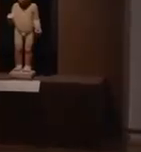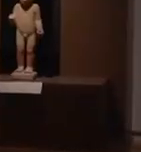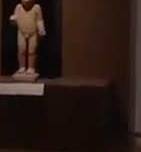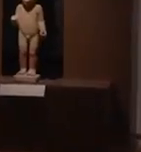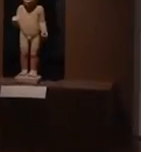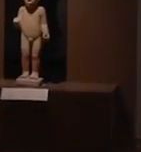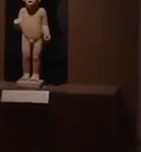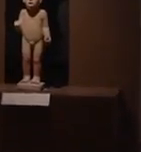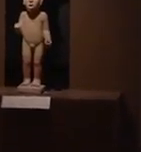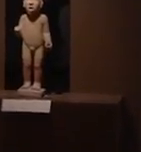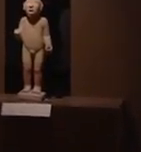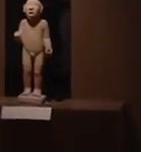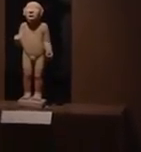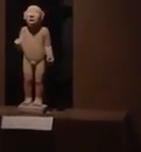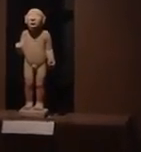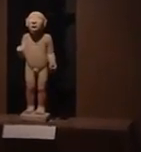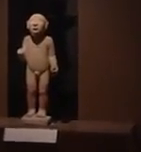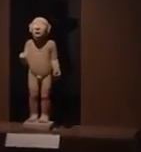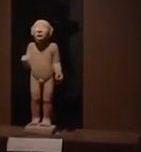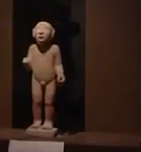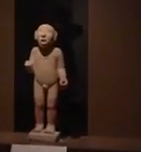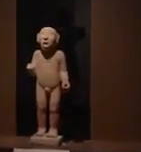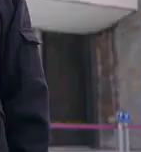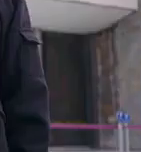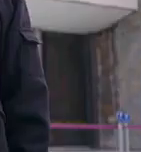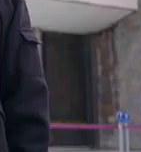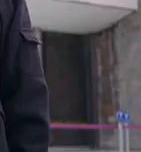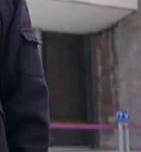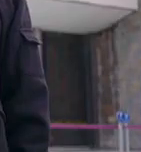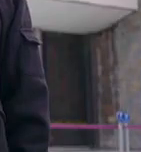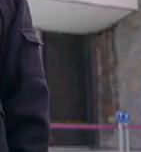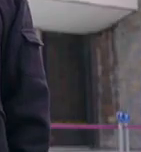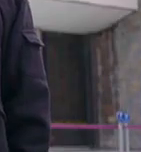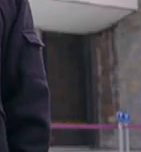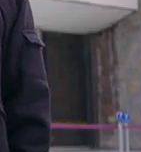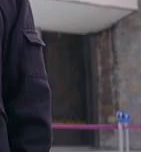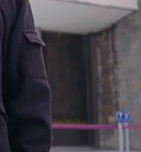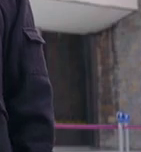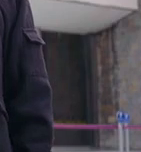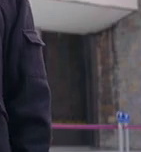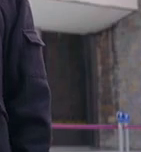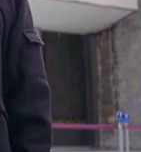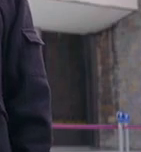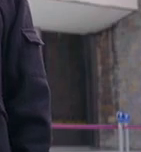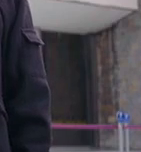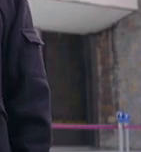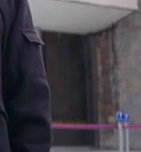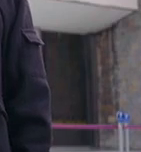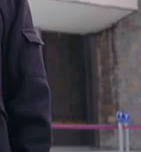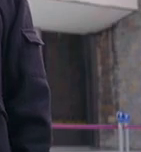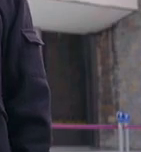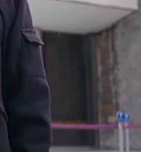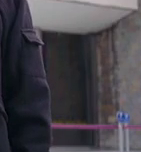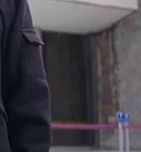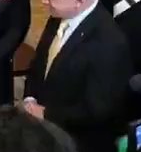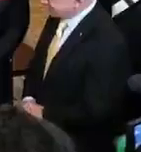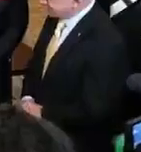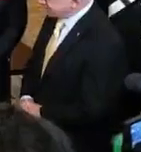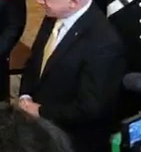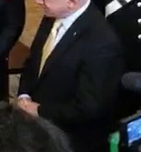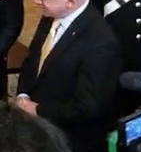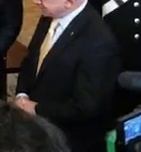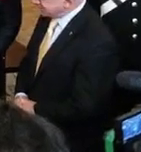culturas que nos predecieron. Muchos piensan que solamente por ser culturas del pasado, pues ya cualquiera podría ser como el dueño de esas